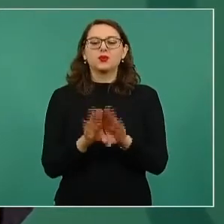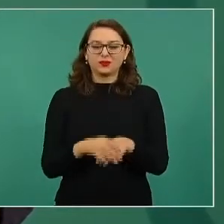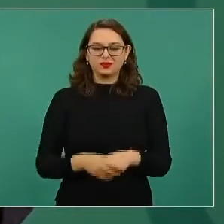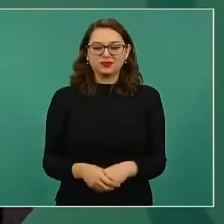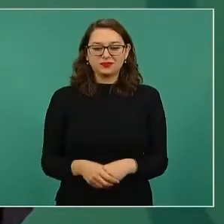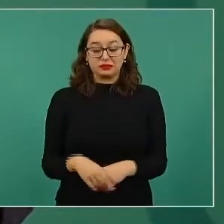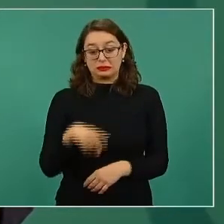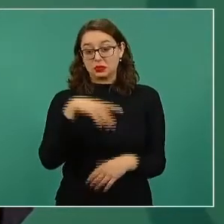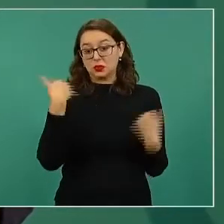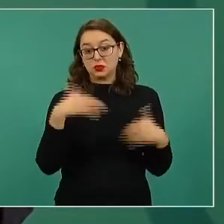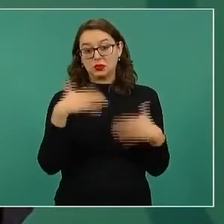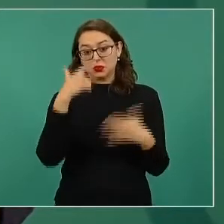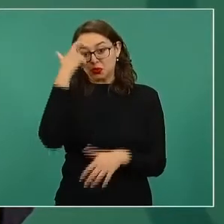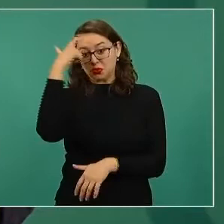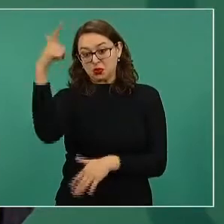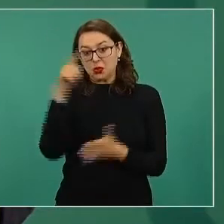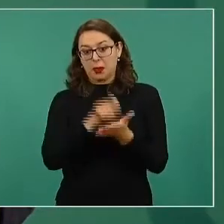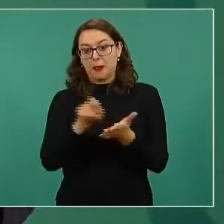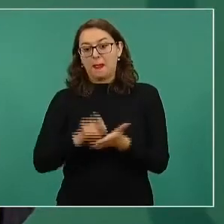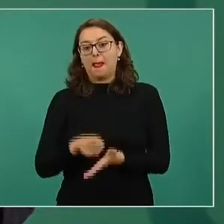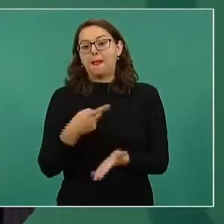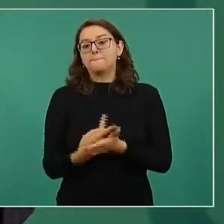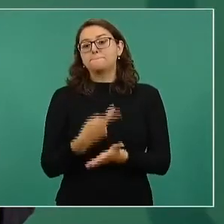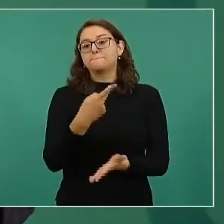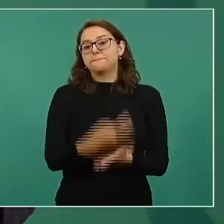Premio Nobel de Literatura.